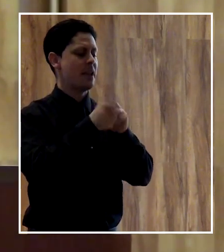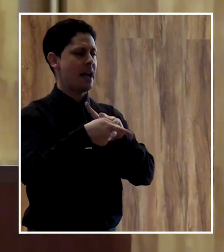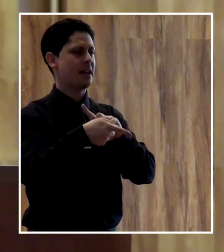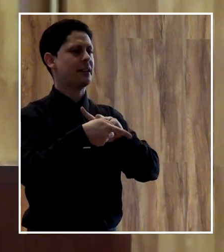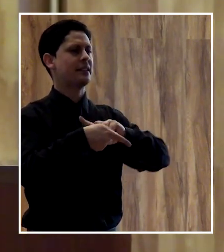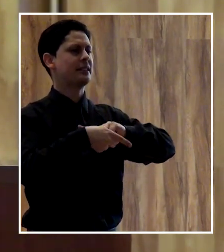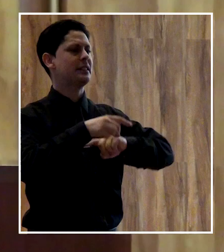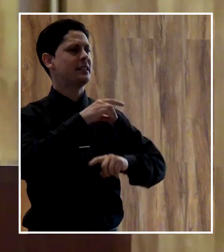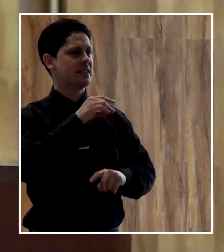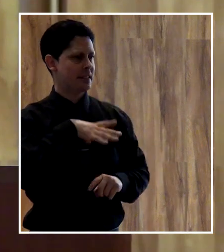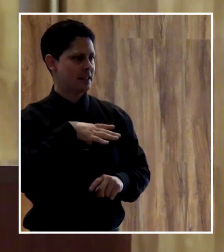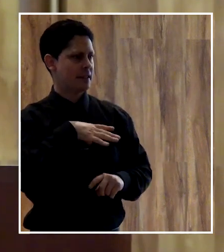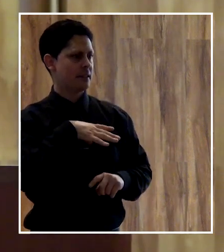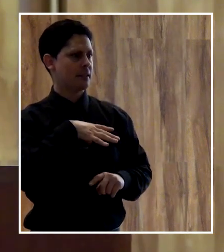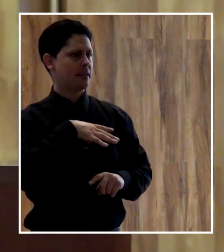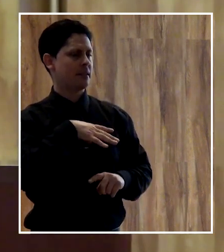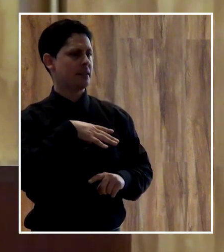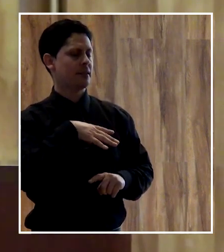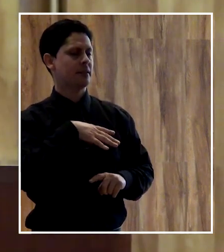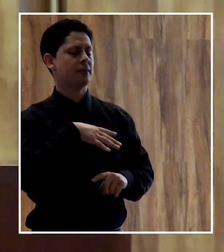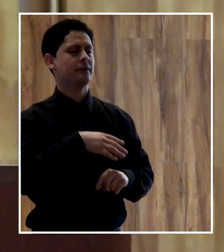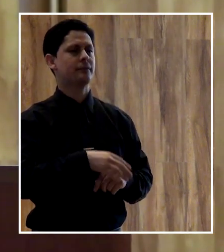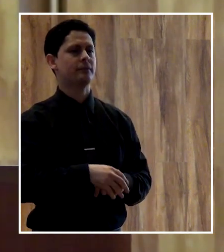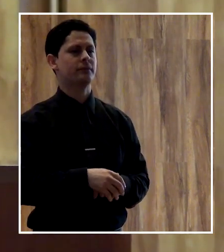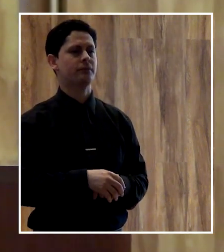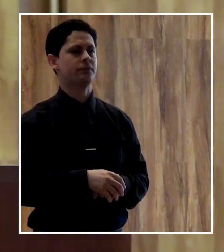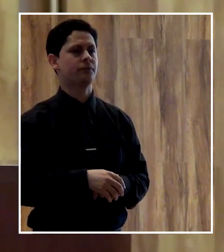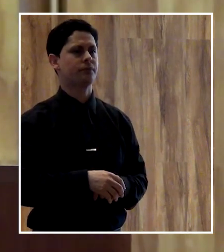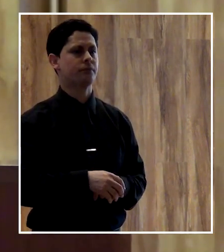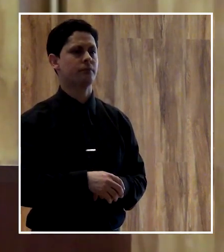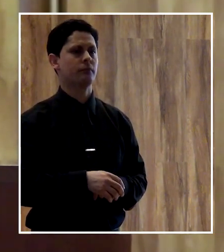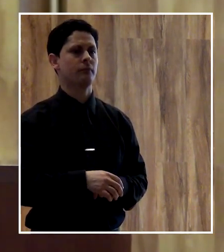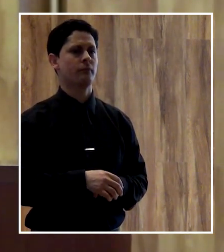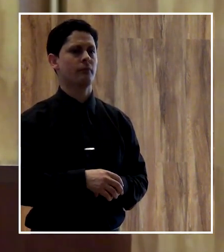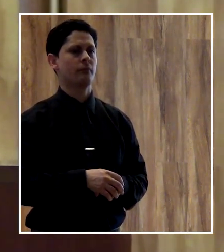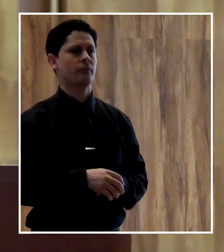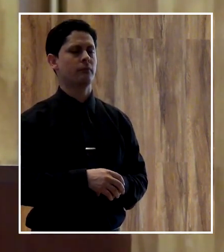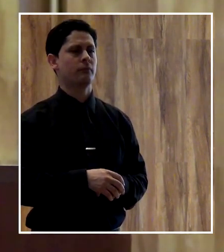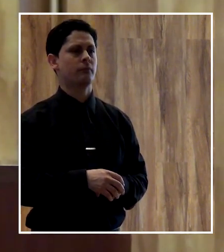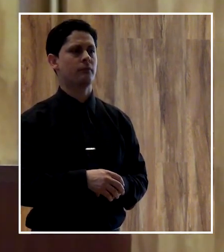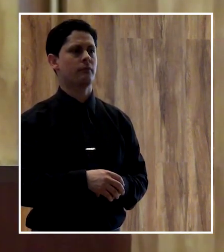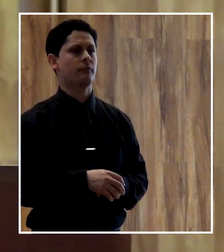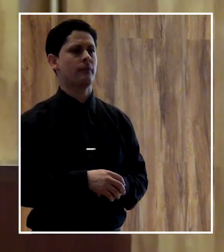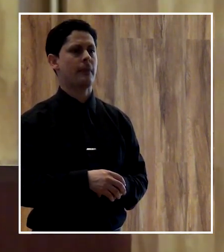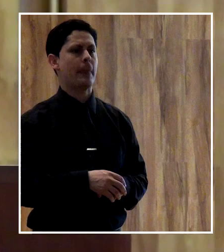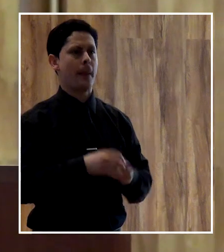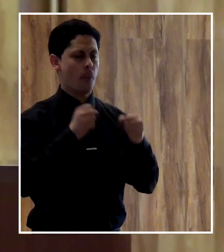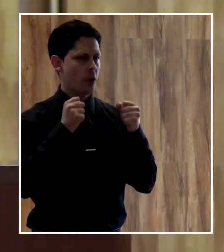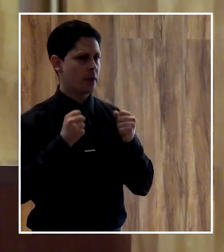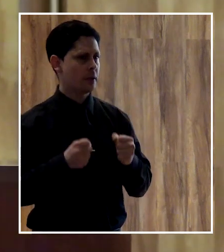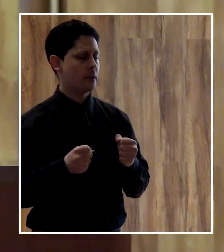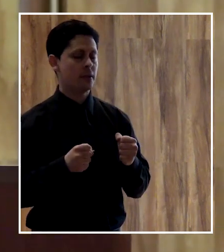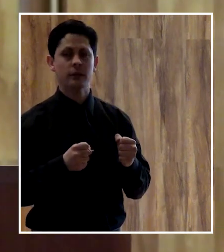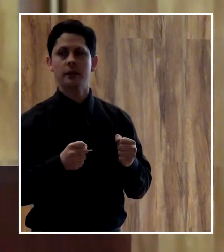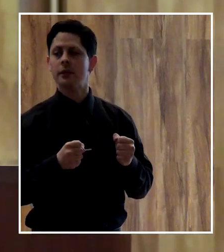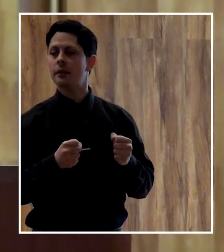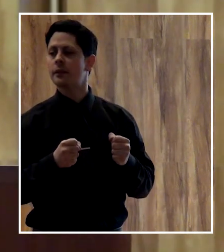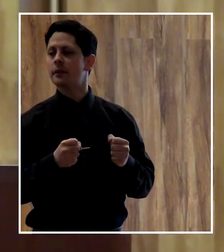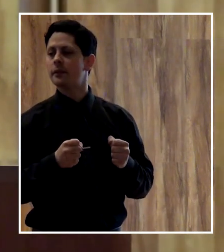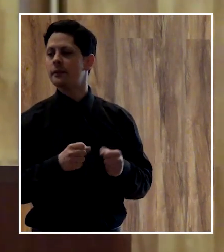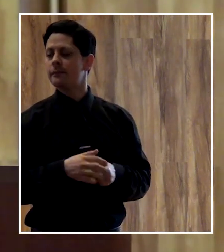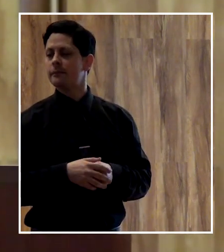liceo sentían y transmitían. Fue en cierto sentido